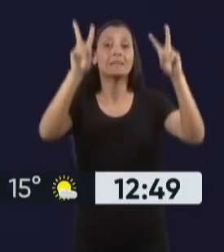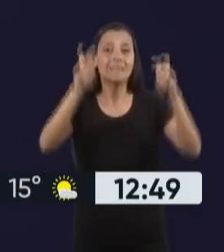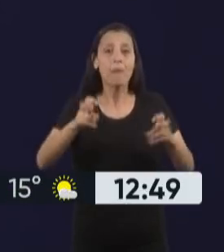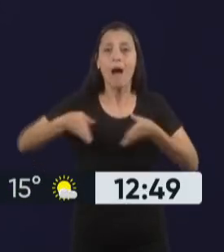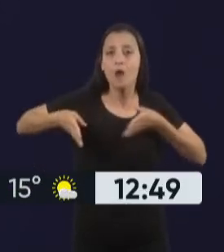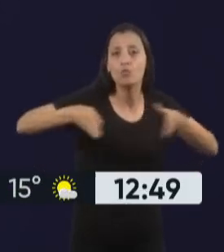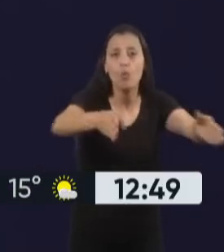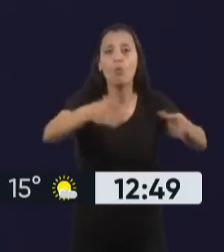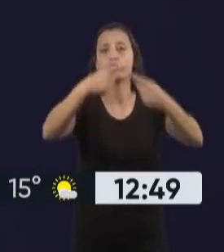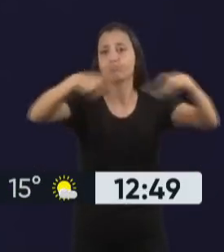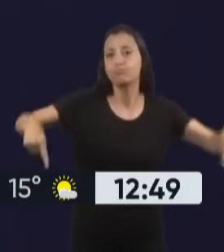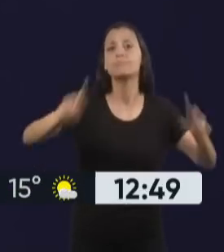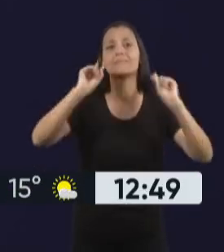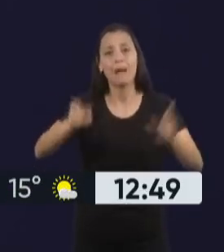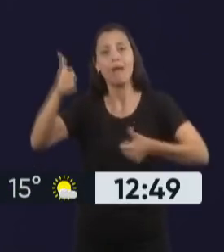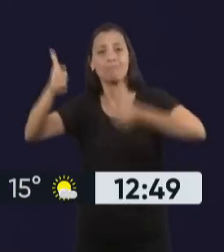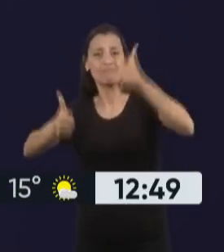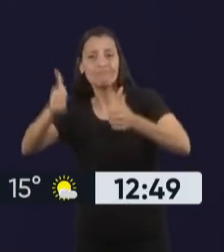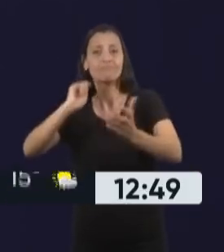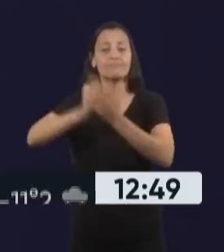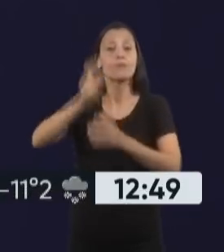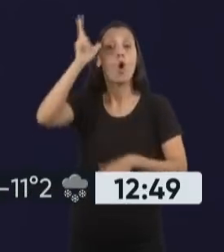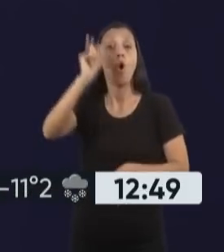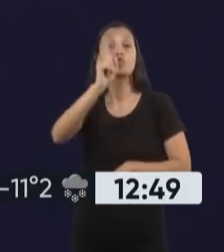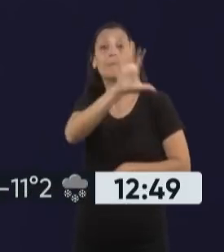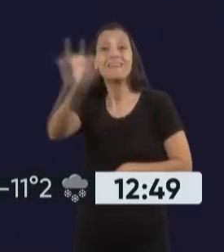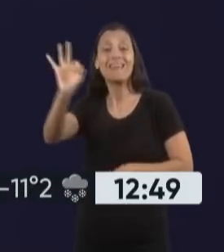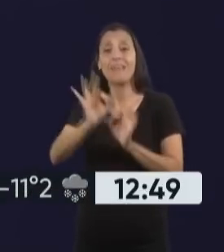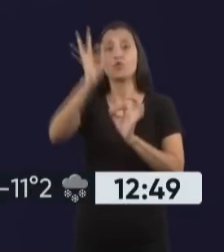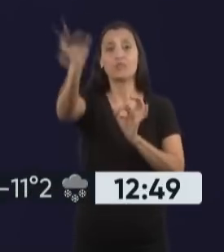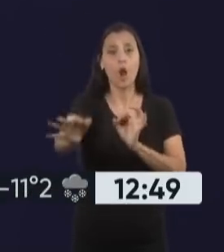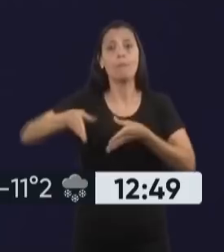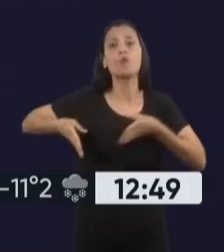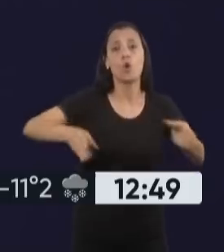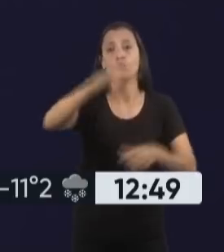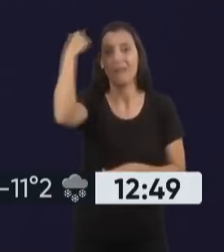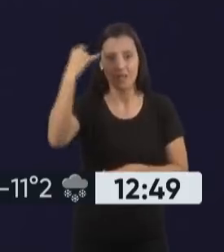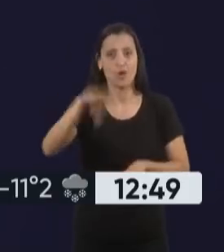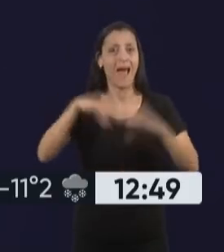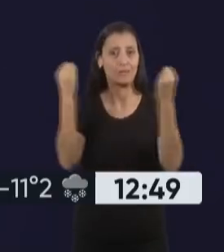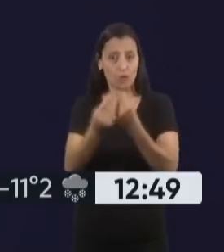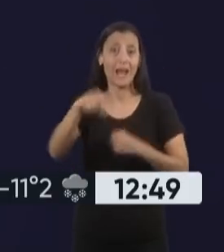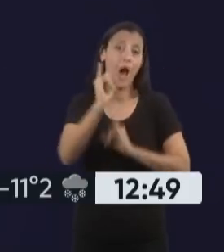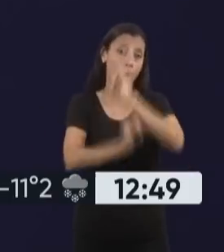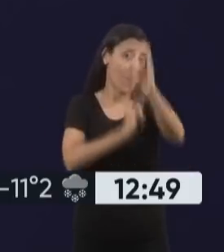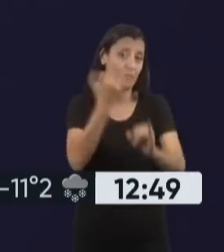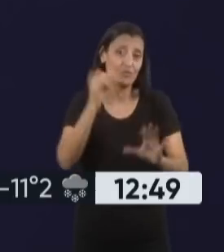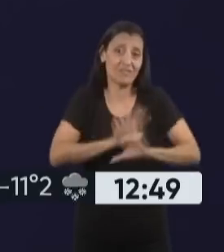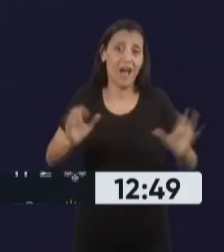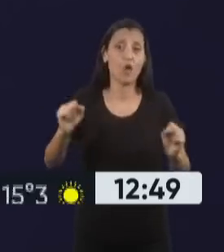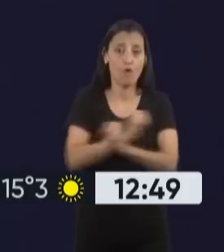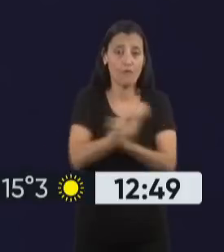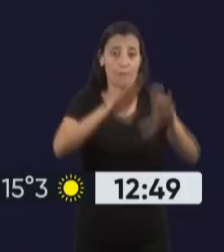y la concesión de 8.500 kilómetros de rutas nacionales. Ahora les cuento que efectivamente